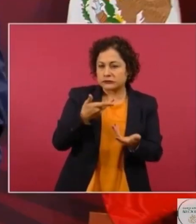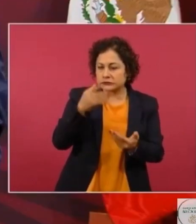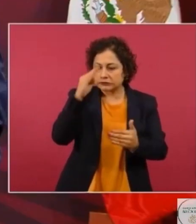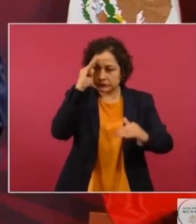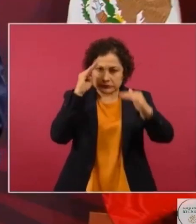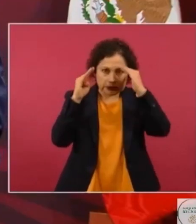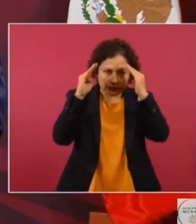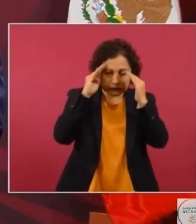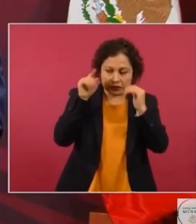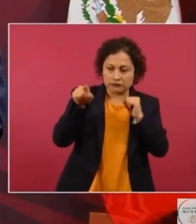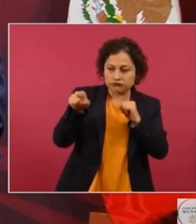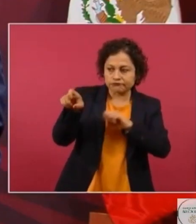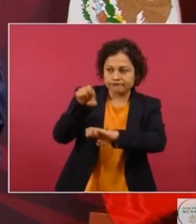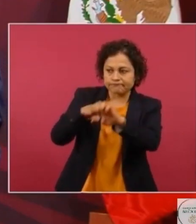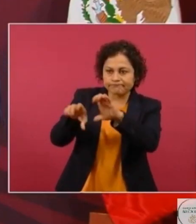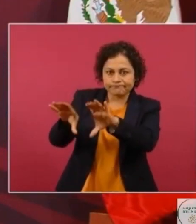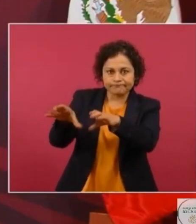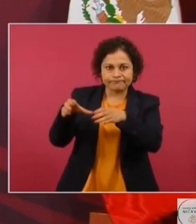a